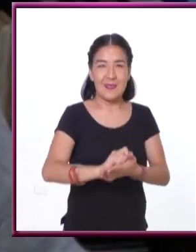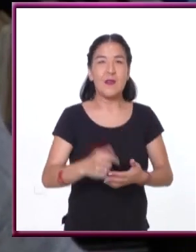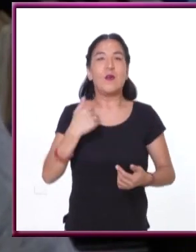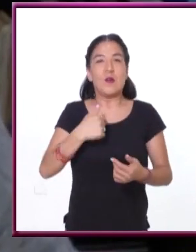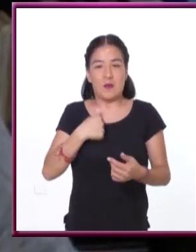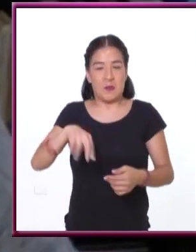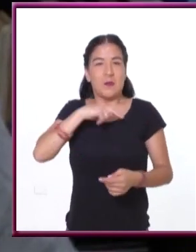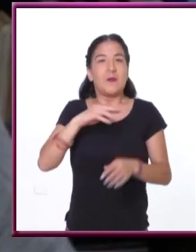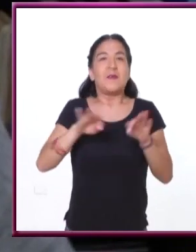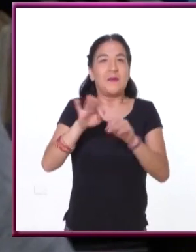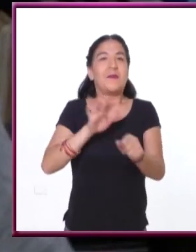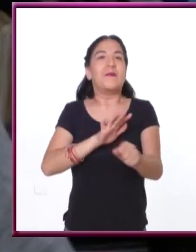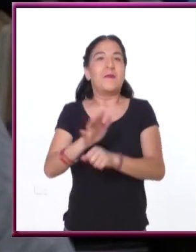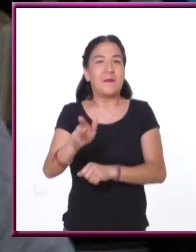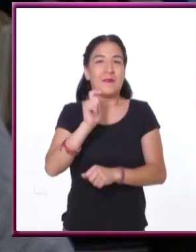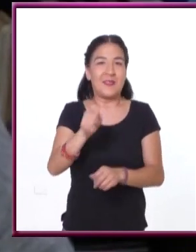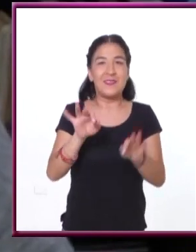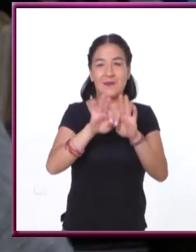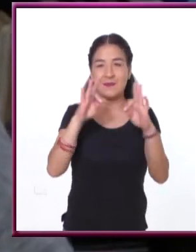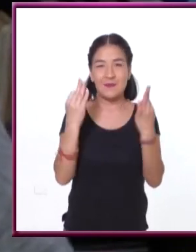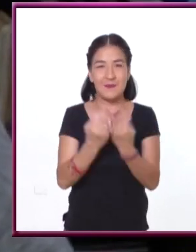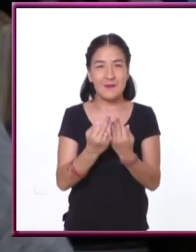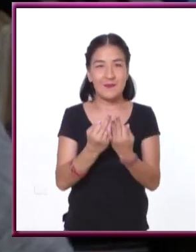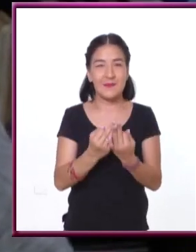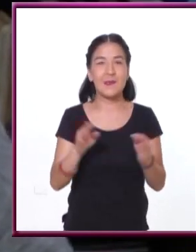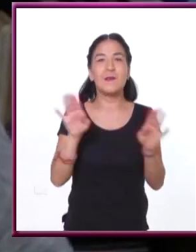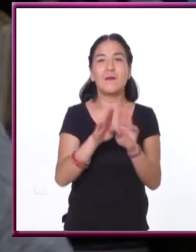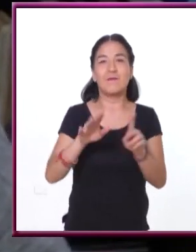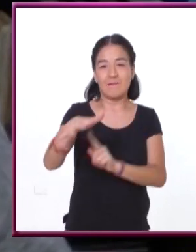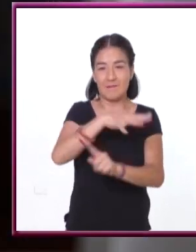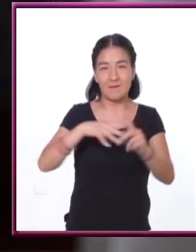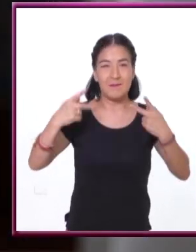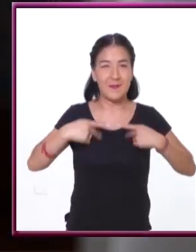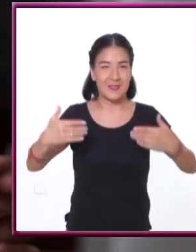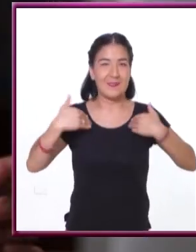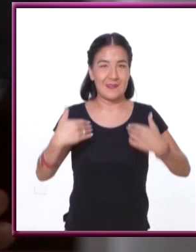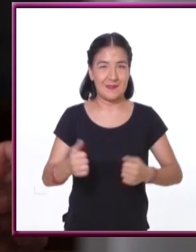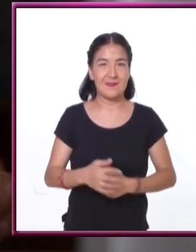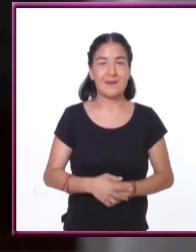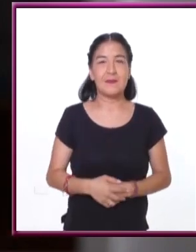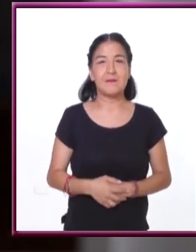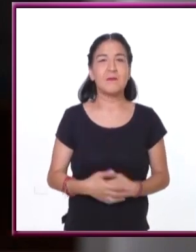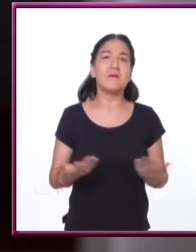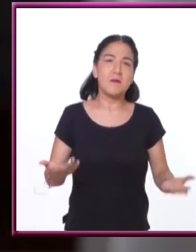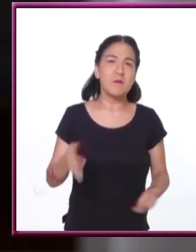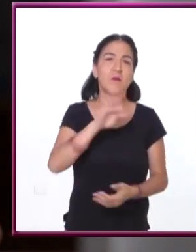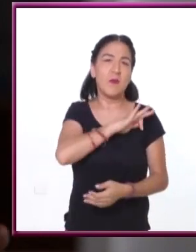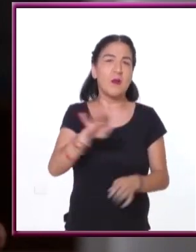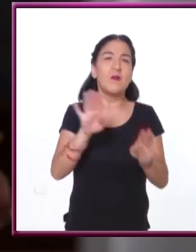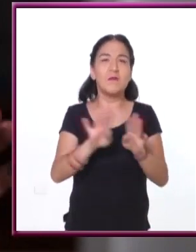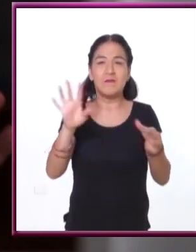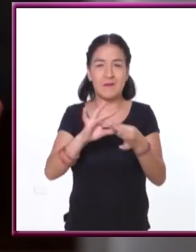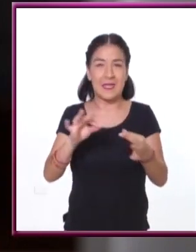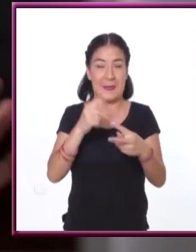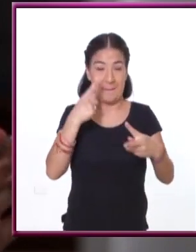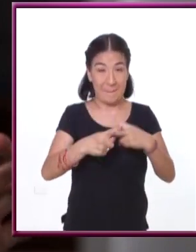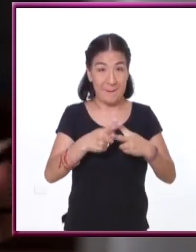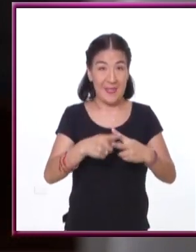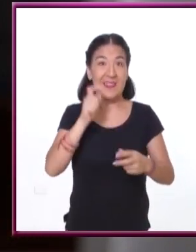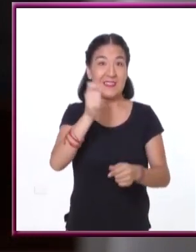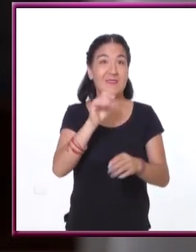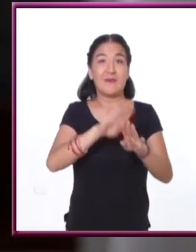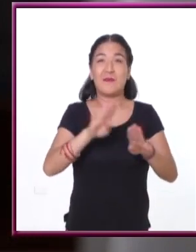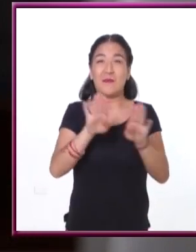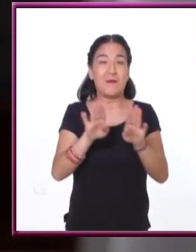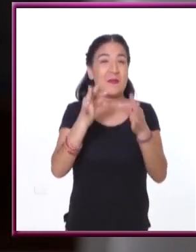lo que hacemos en una forma que se pueda entender por todos. Podemos decir entonces que las matemáticas juegan un papel